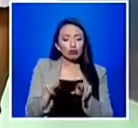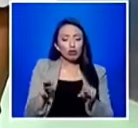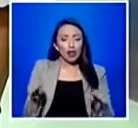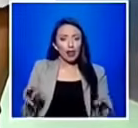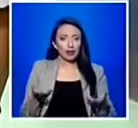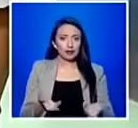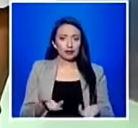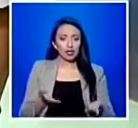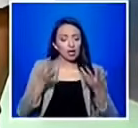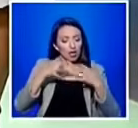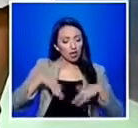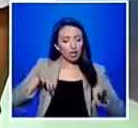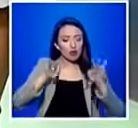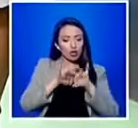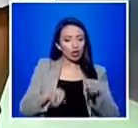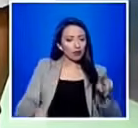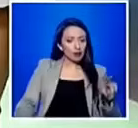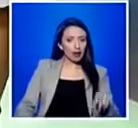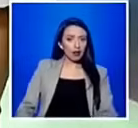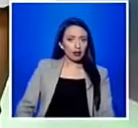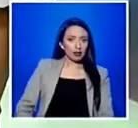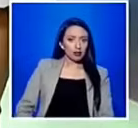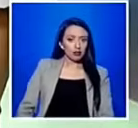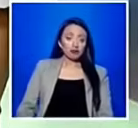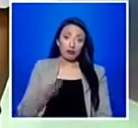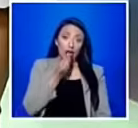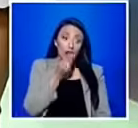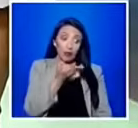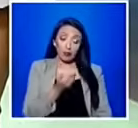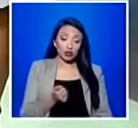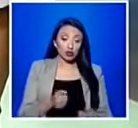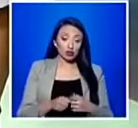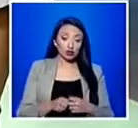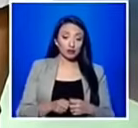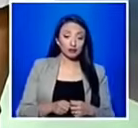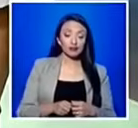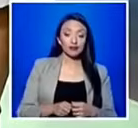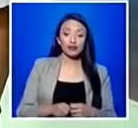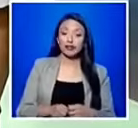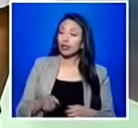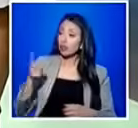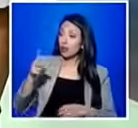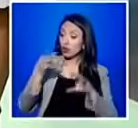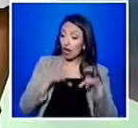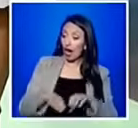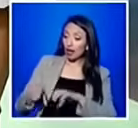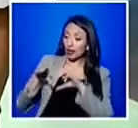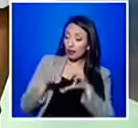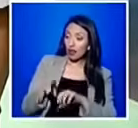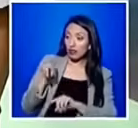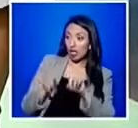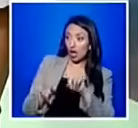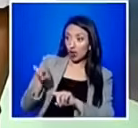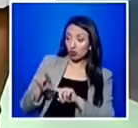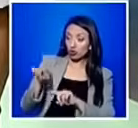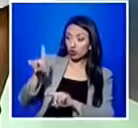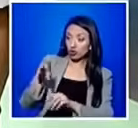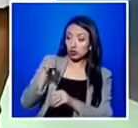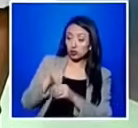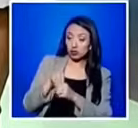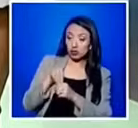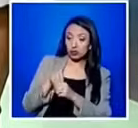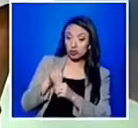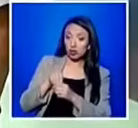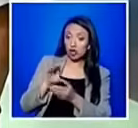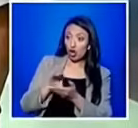importancia de esta actividad precisamente para los alimentos. Así es, son diferentes actividades que también ya forman parte de la malla curricular de